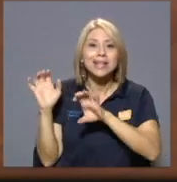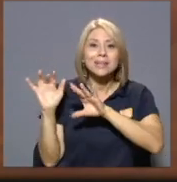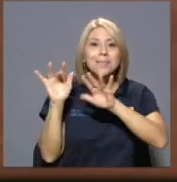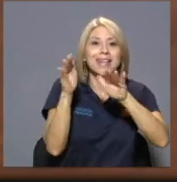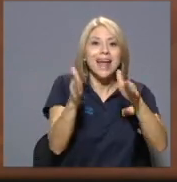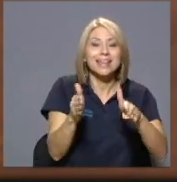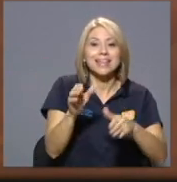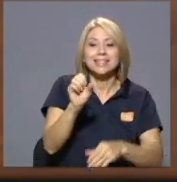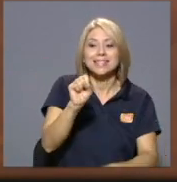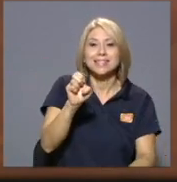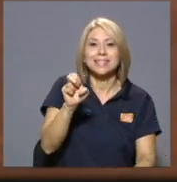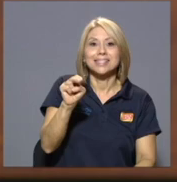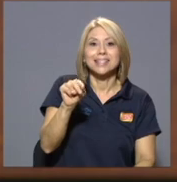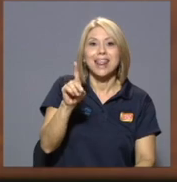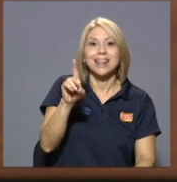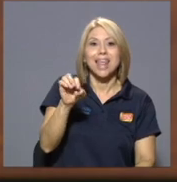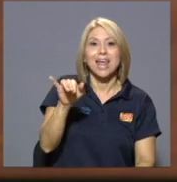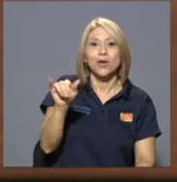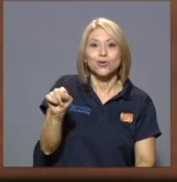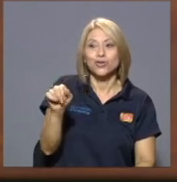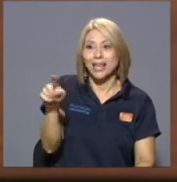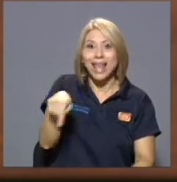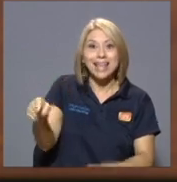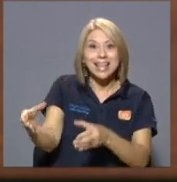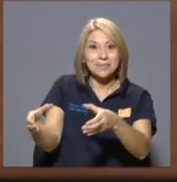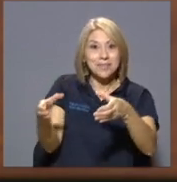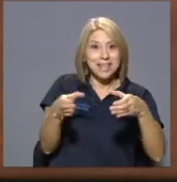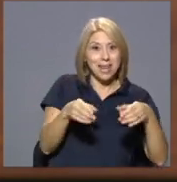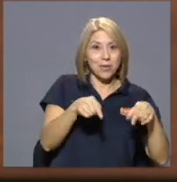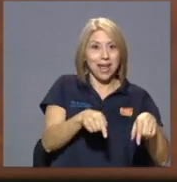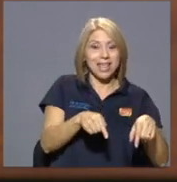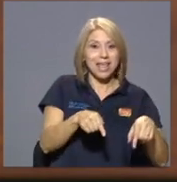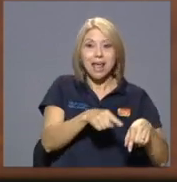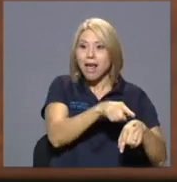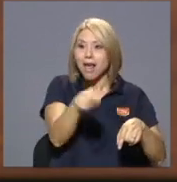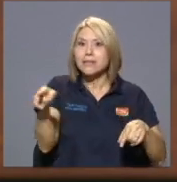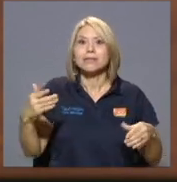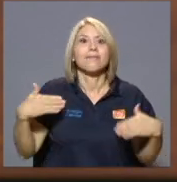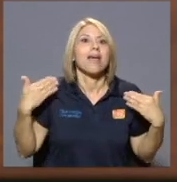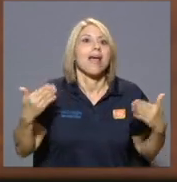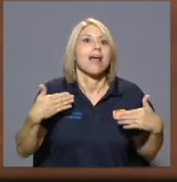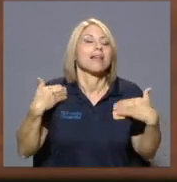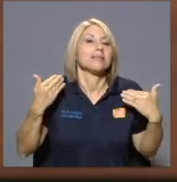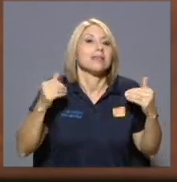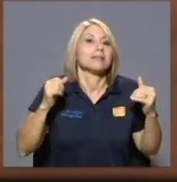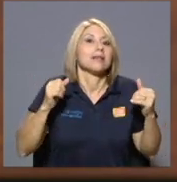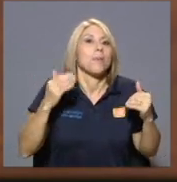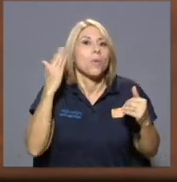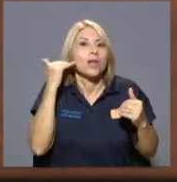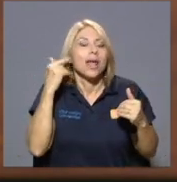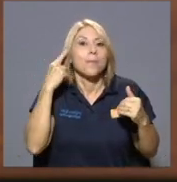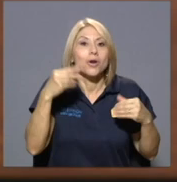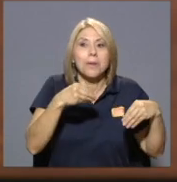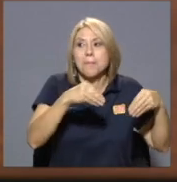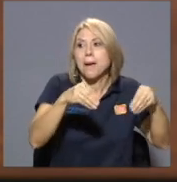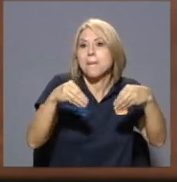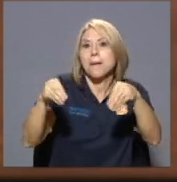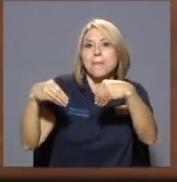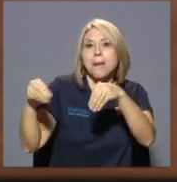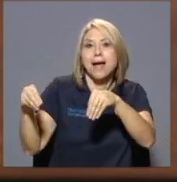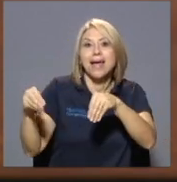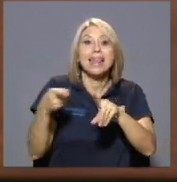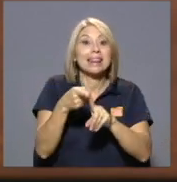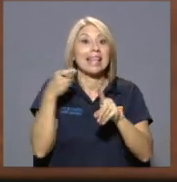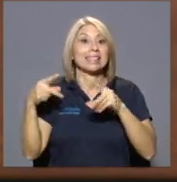Entonces ellas estaban muy felices porque pudieron vender sus productos, se trajeron sus productos desde Nicaragua, por ejemplo,